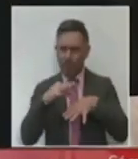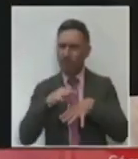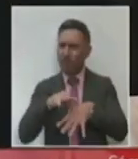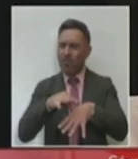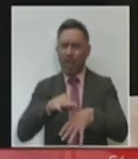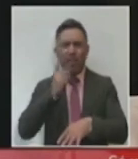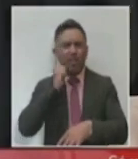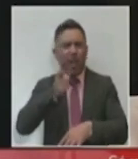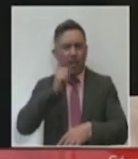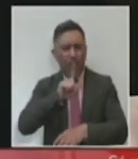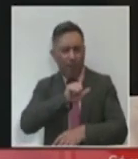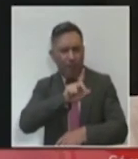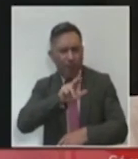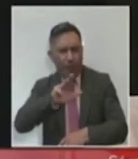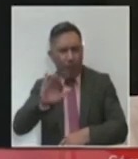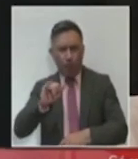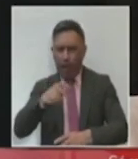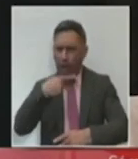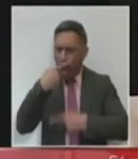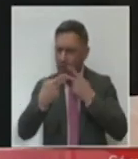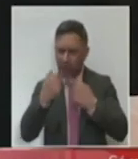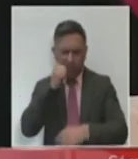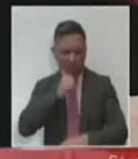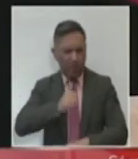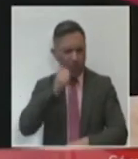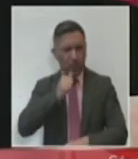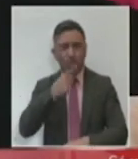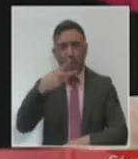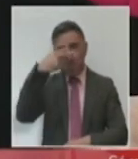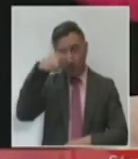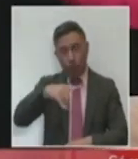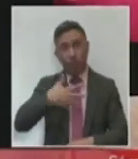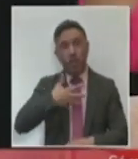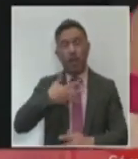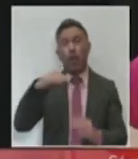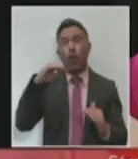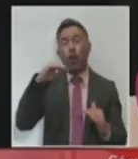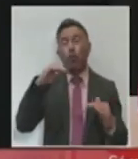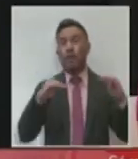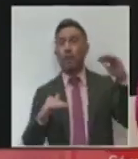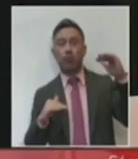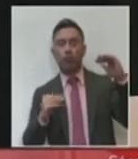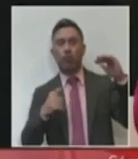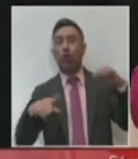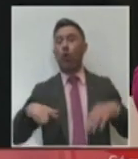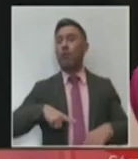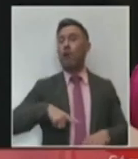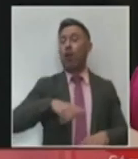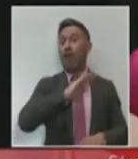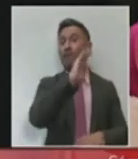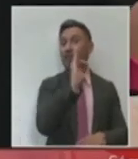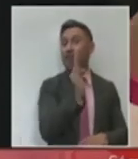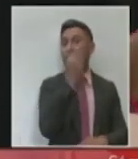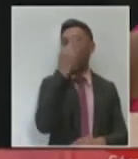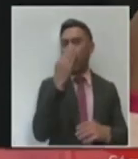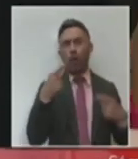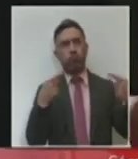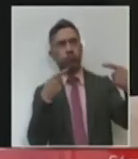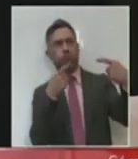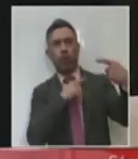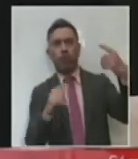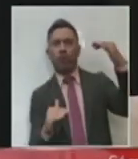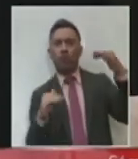primero es porque no hay contrapesos en México. No hay contrapesos a nivel federal y no hay contrapesos en muchas ocasiones a